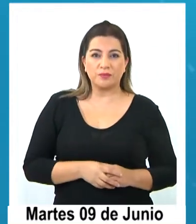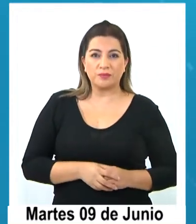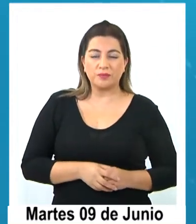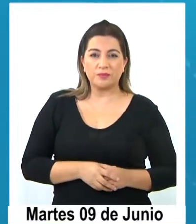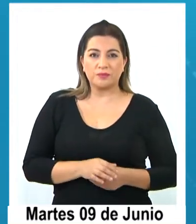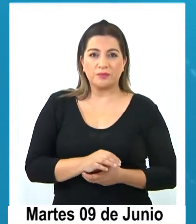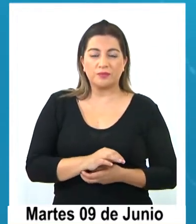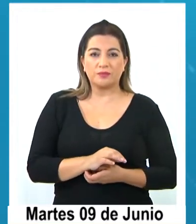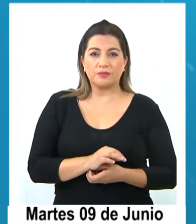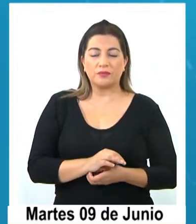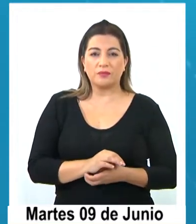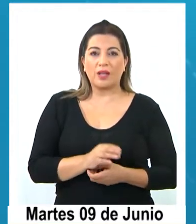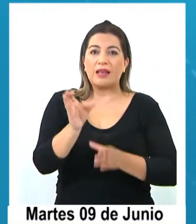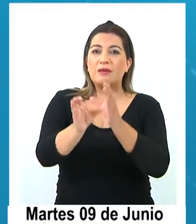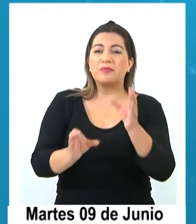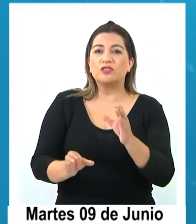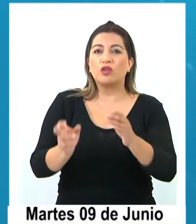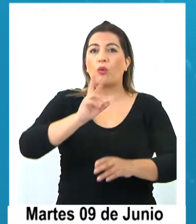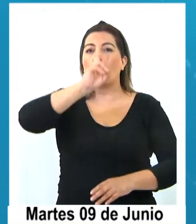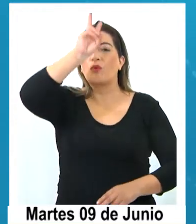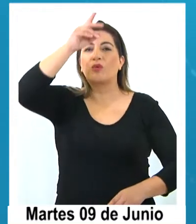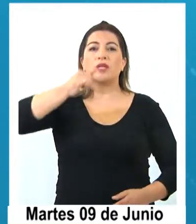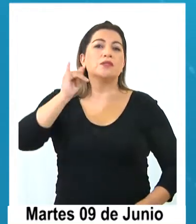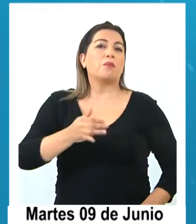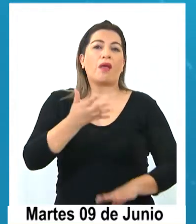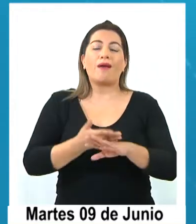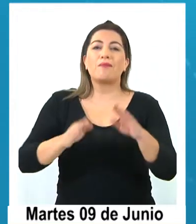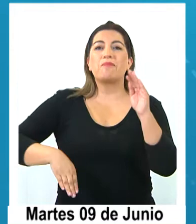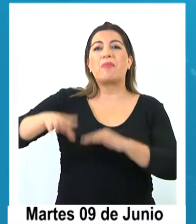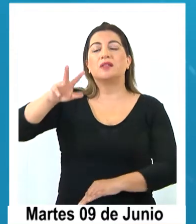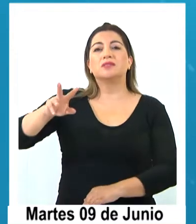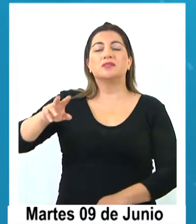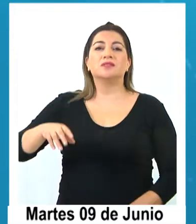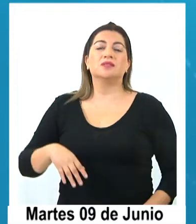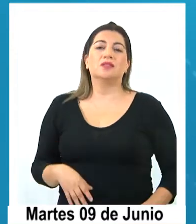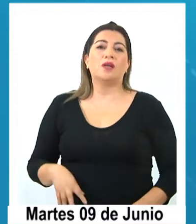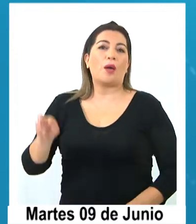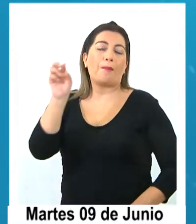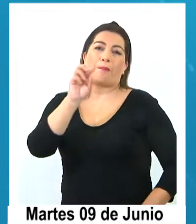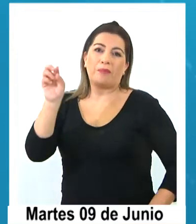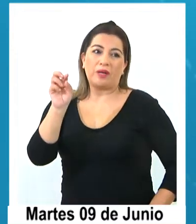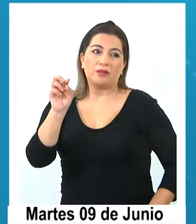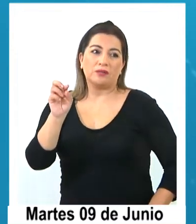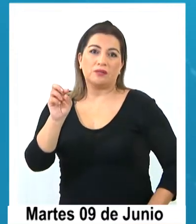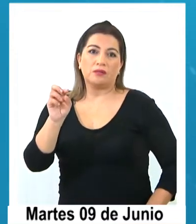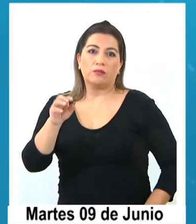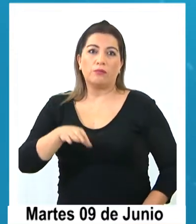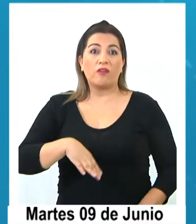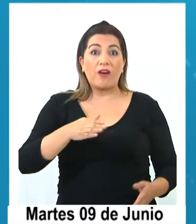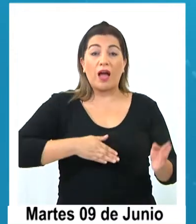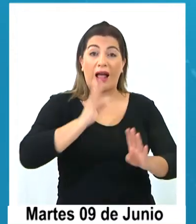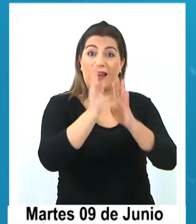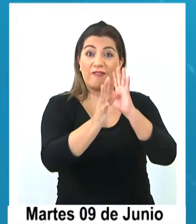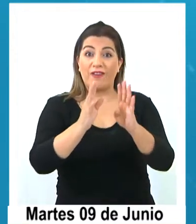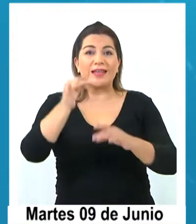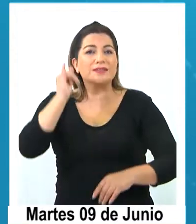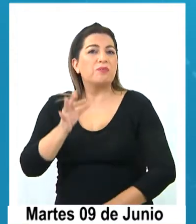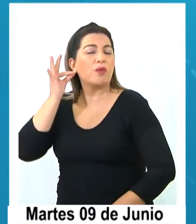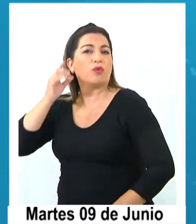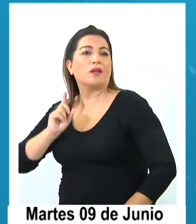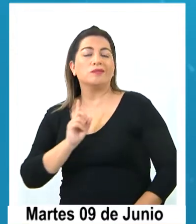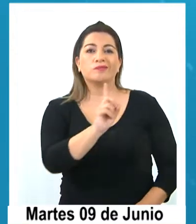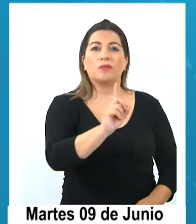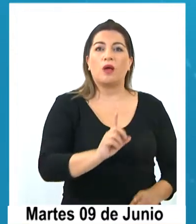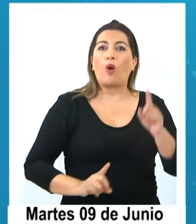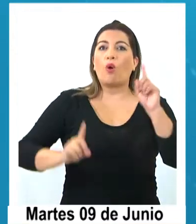Nosotros, la sociedad peruana es un patriarcado, ¿no? La que cocina, la que va al mercado, es la mujer, ¿no? Entonces,